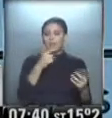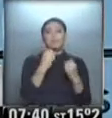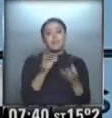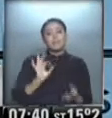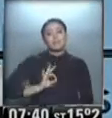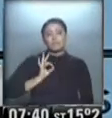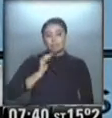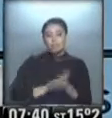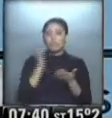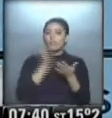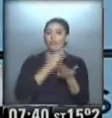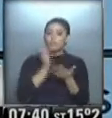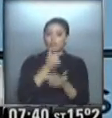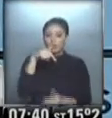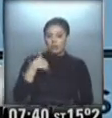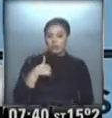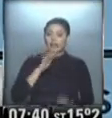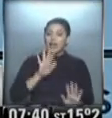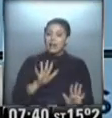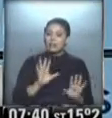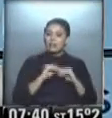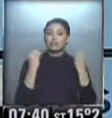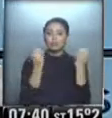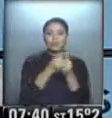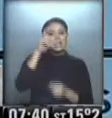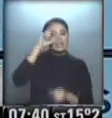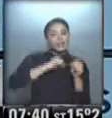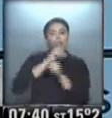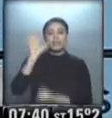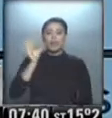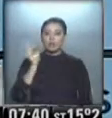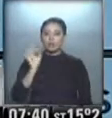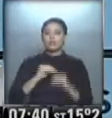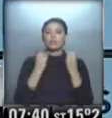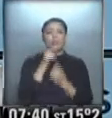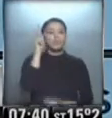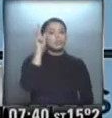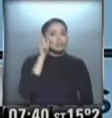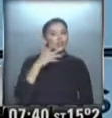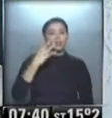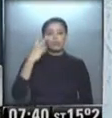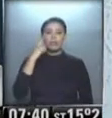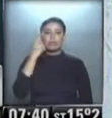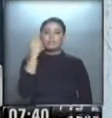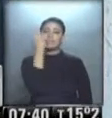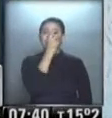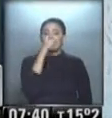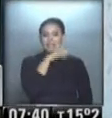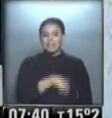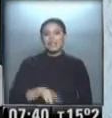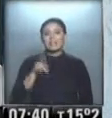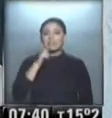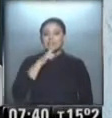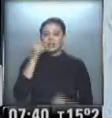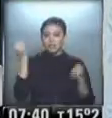año también en cuanto a producción local de esta forma el acumulado enero-octubre alcanzó las 842 mil 717 unidades una